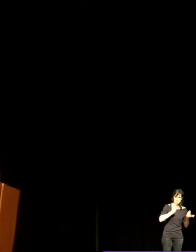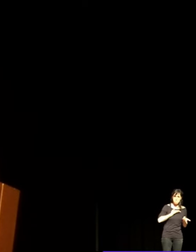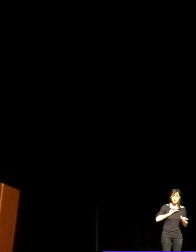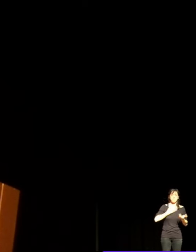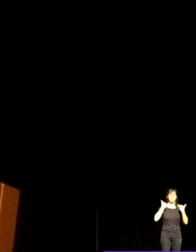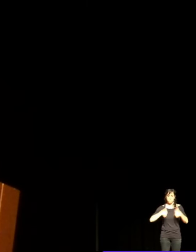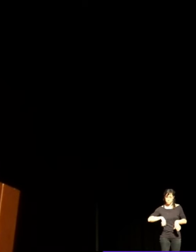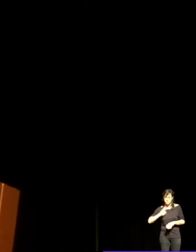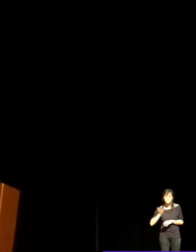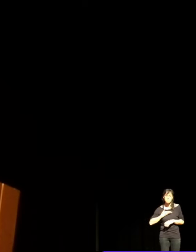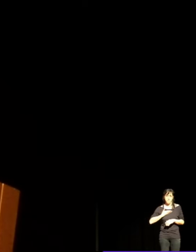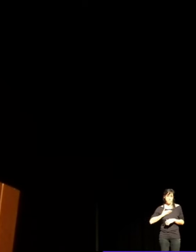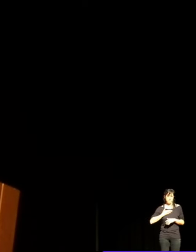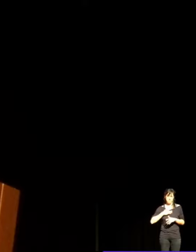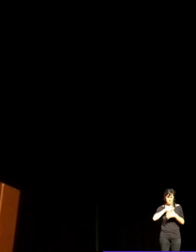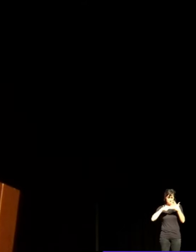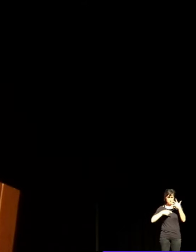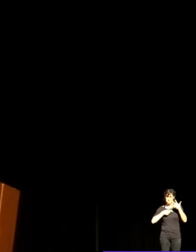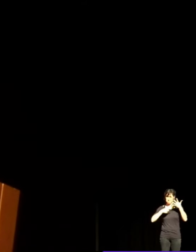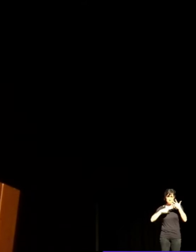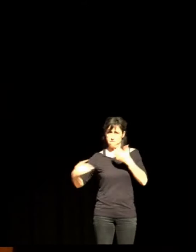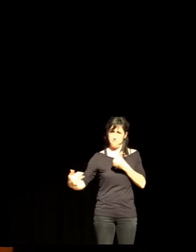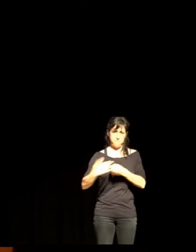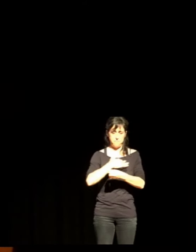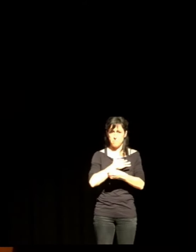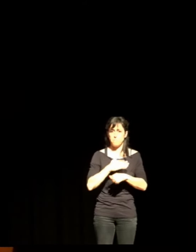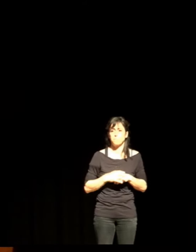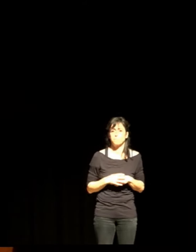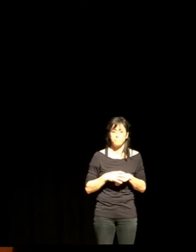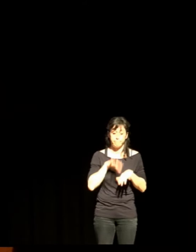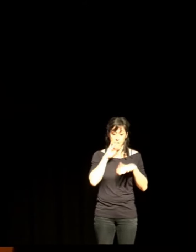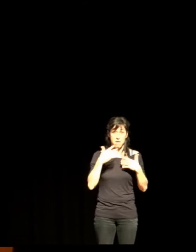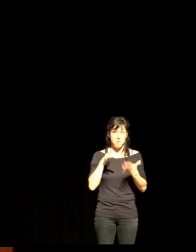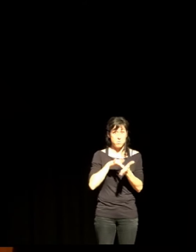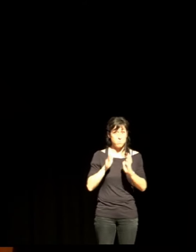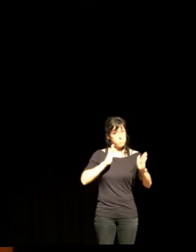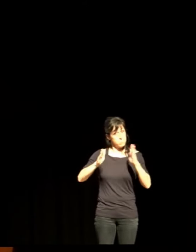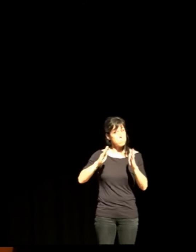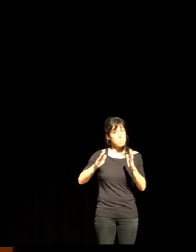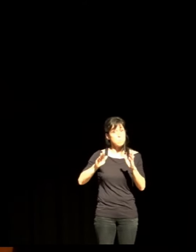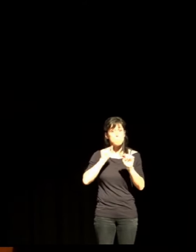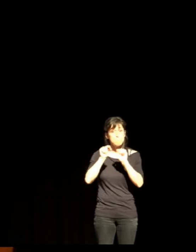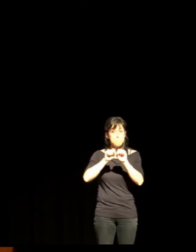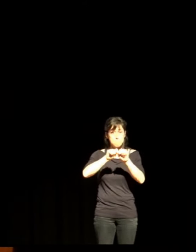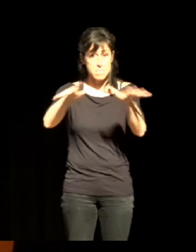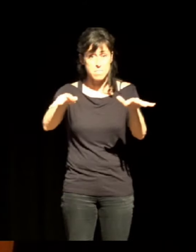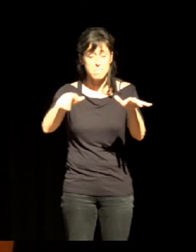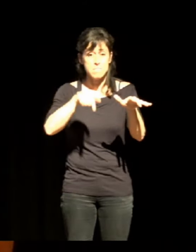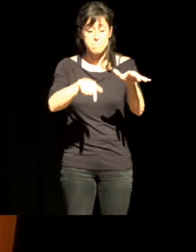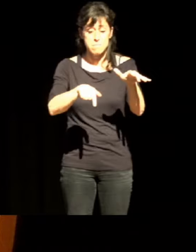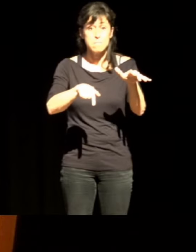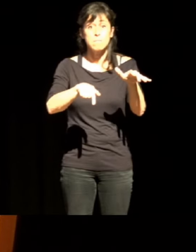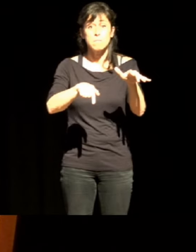todo. En especial en este momento histórico de pandemia, donde se ha incrementado la